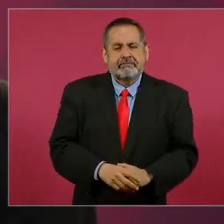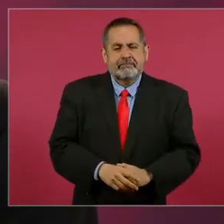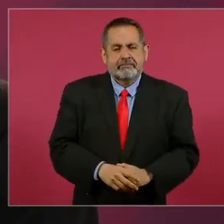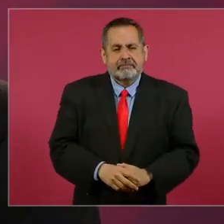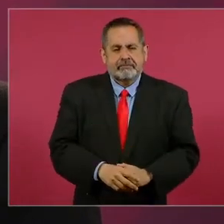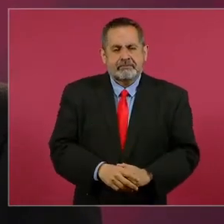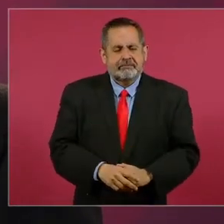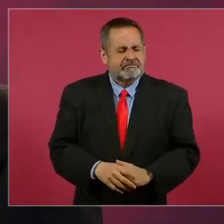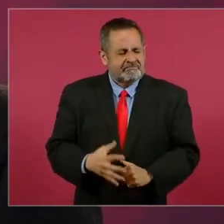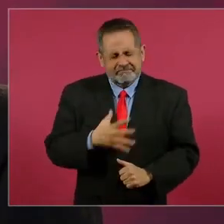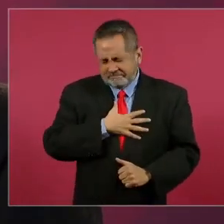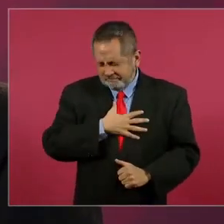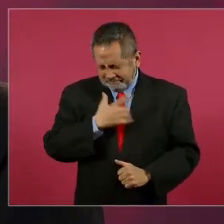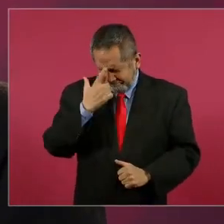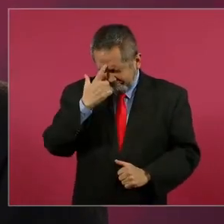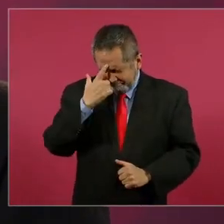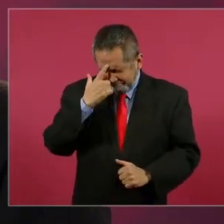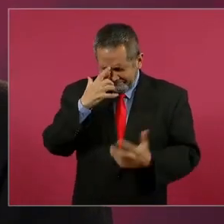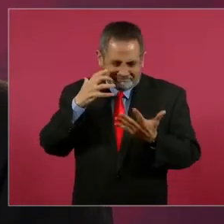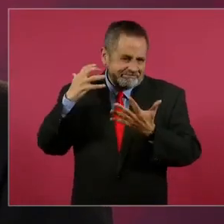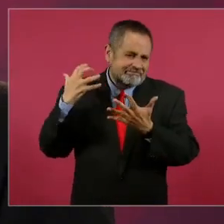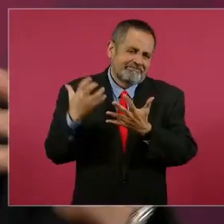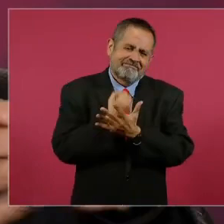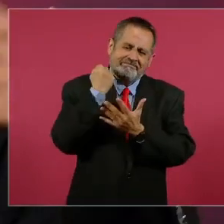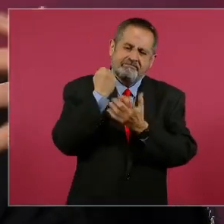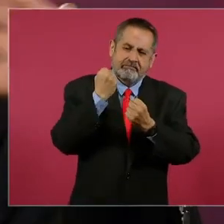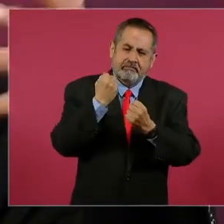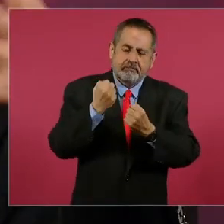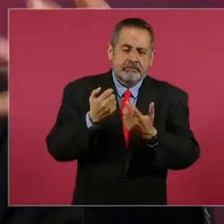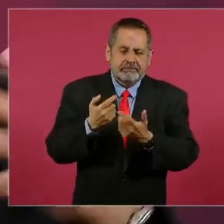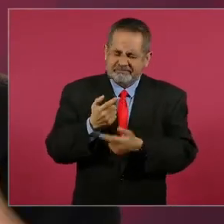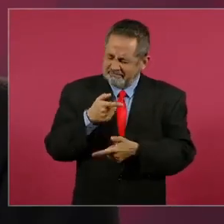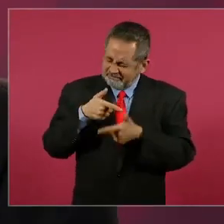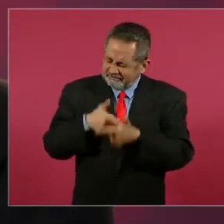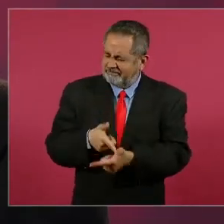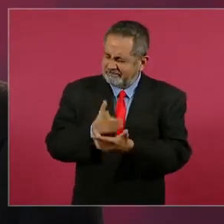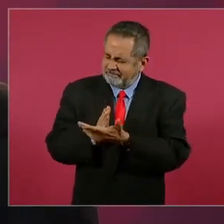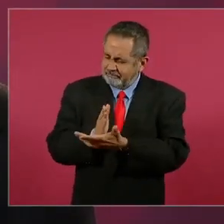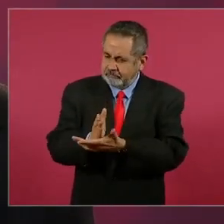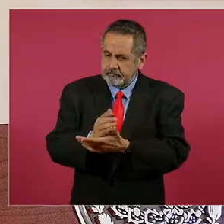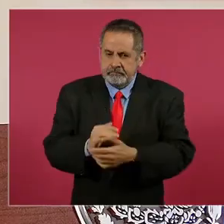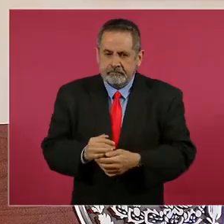Con loca pasión. O sea, la perseverancia,